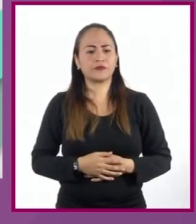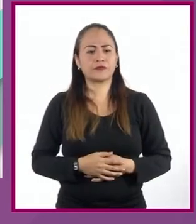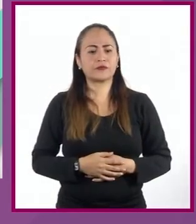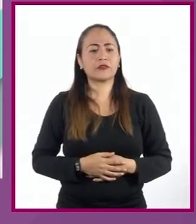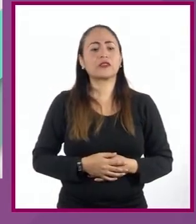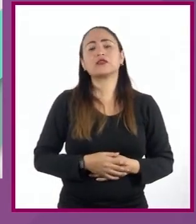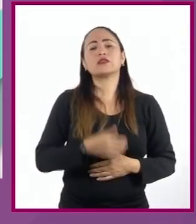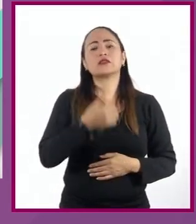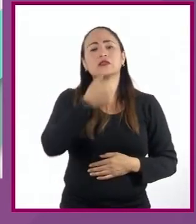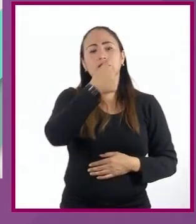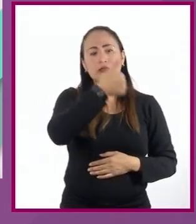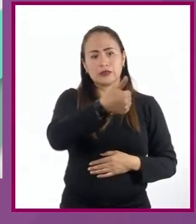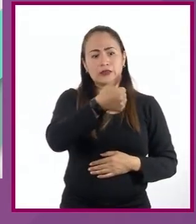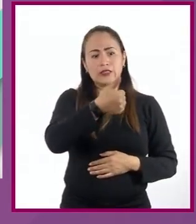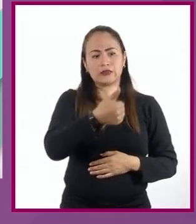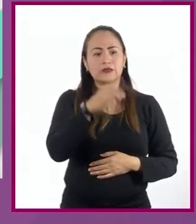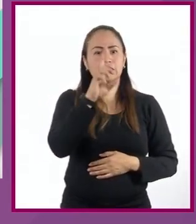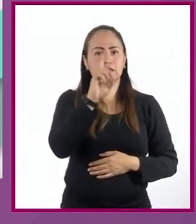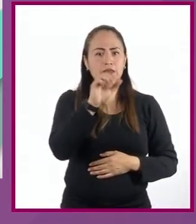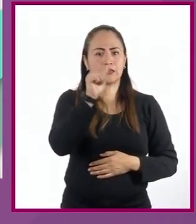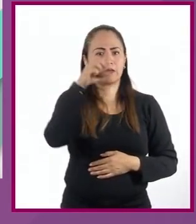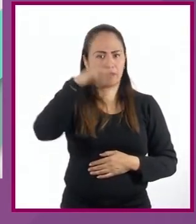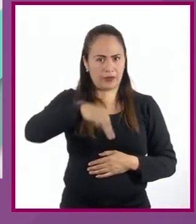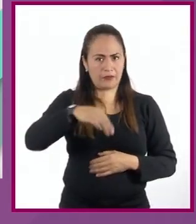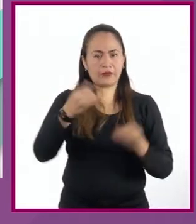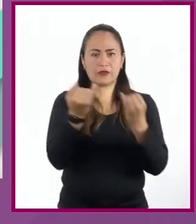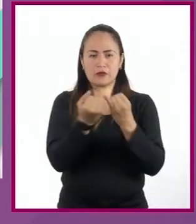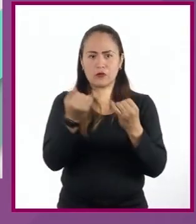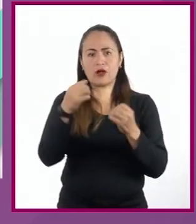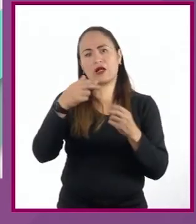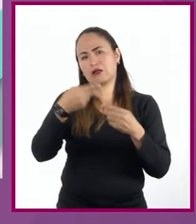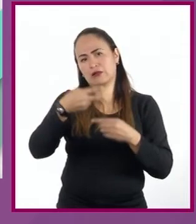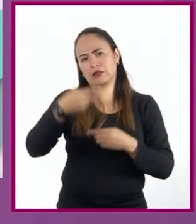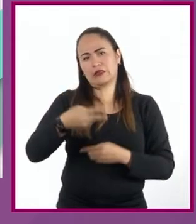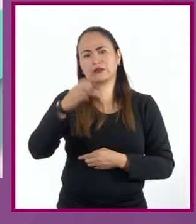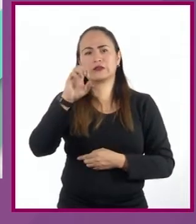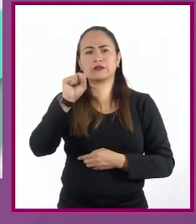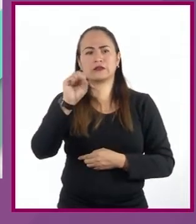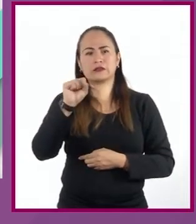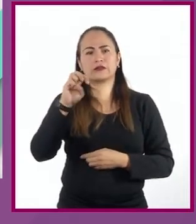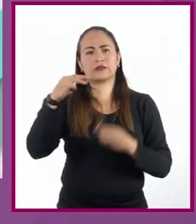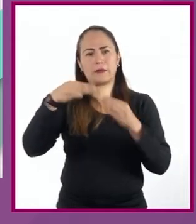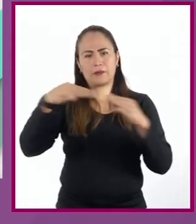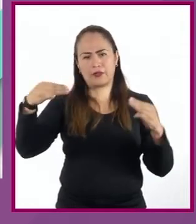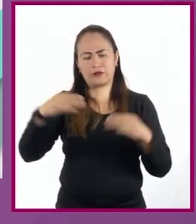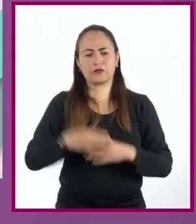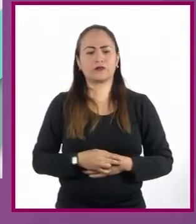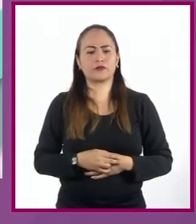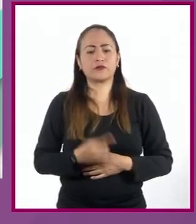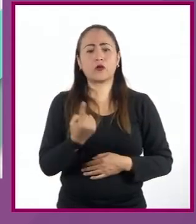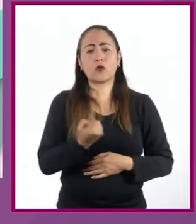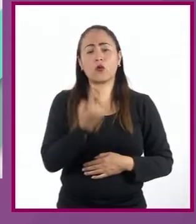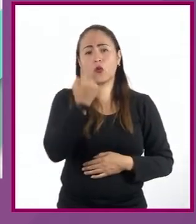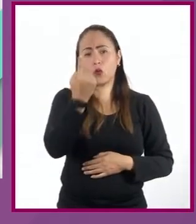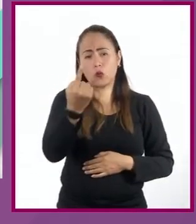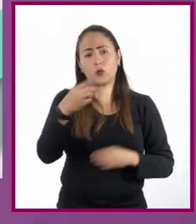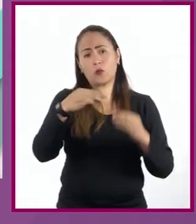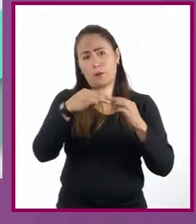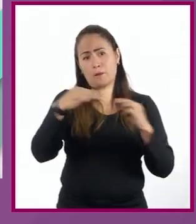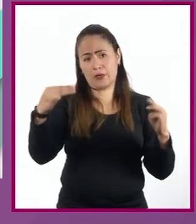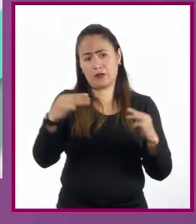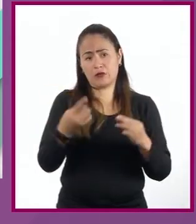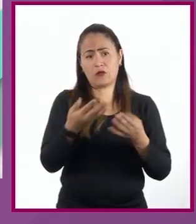decámetros son equivalentes a 60 metros. Un metro es equivalente a 10